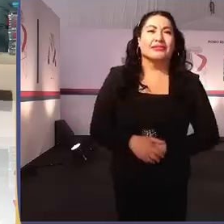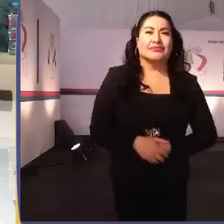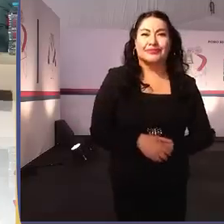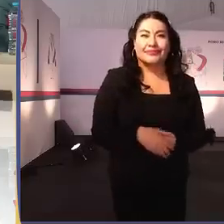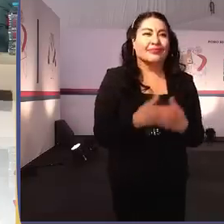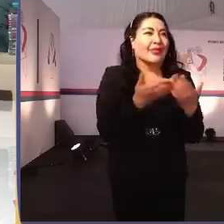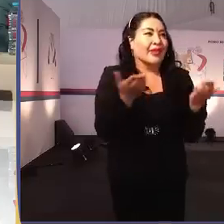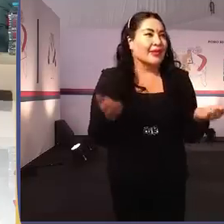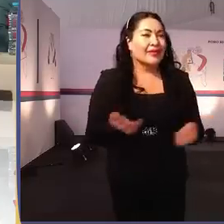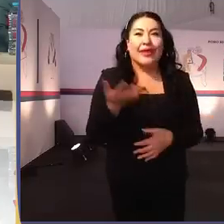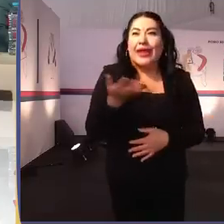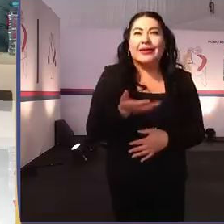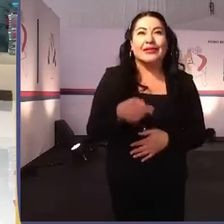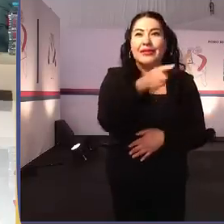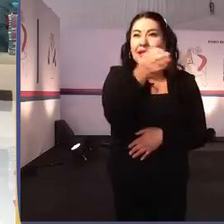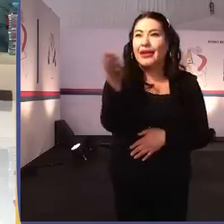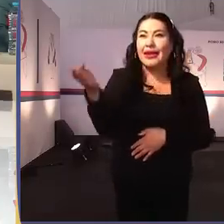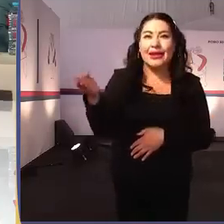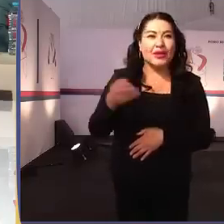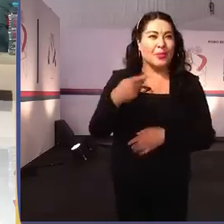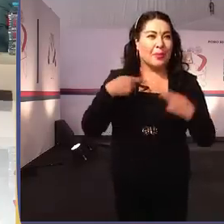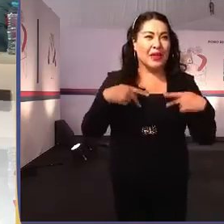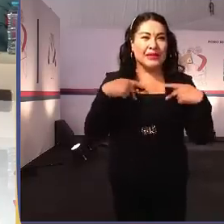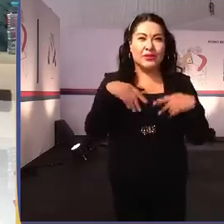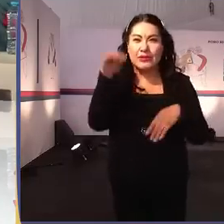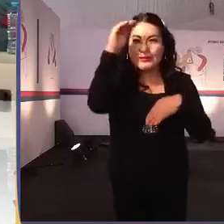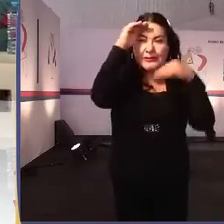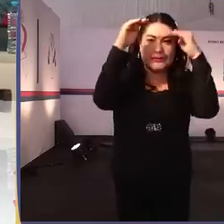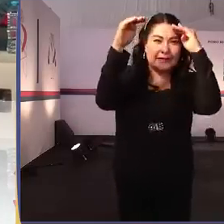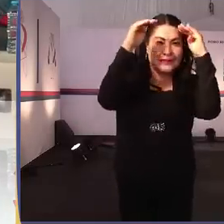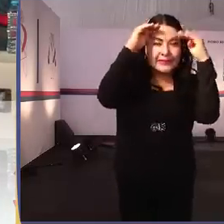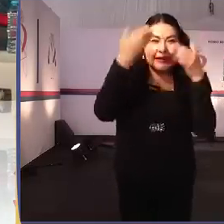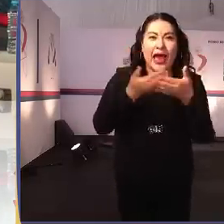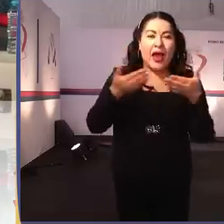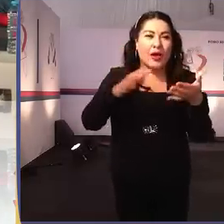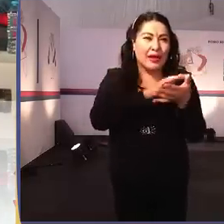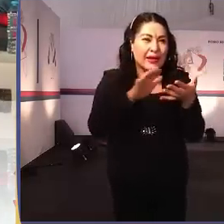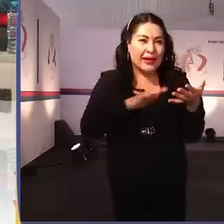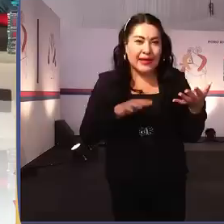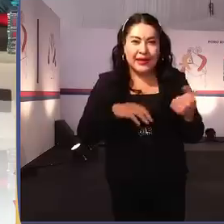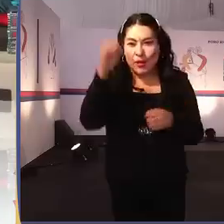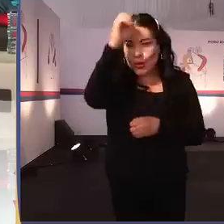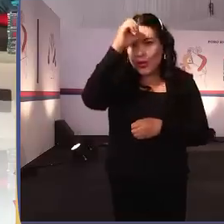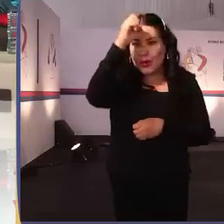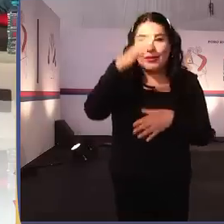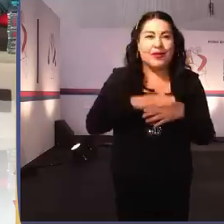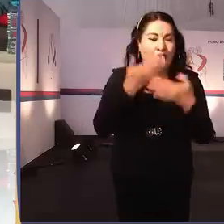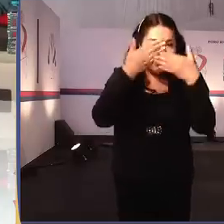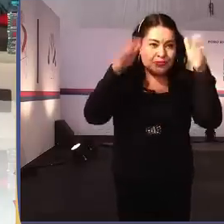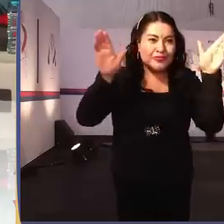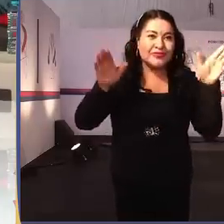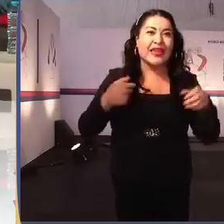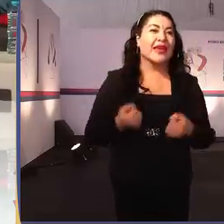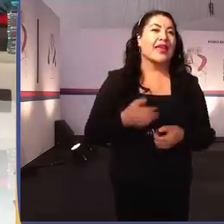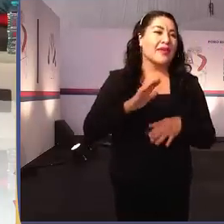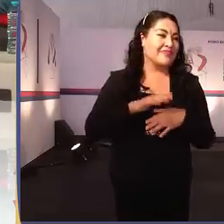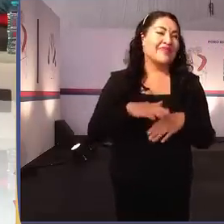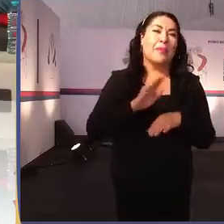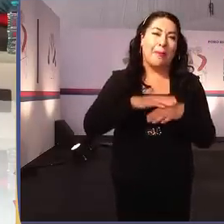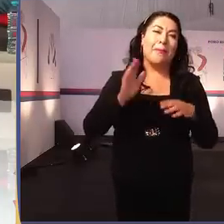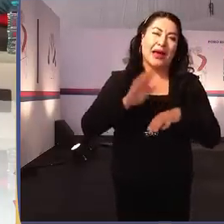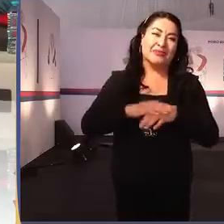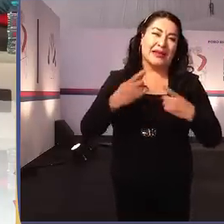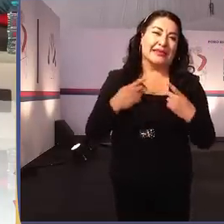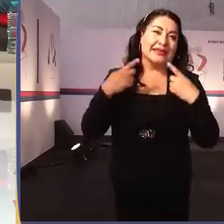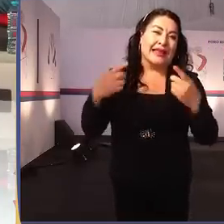personas pensantes que han decidido que la lectura puede llevarlos por buenos caminos? Darles más libros, más baratos. Más baratos.